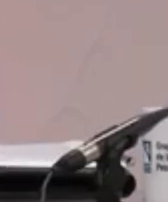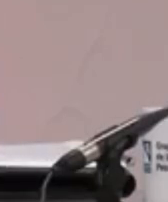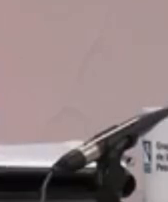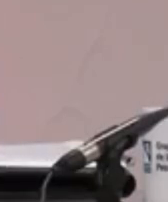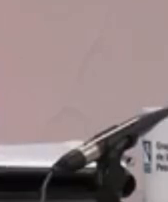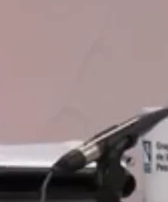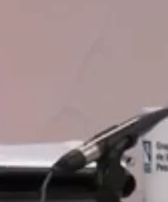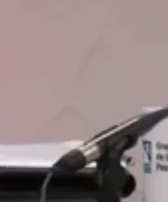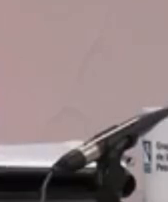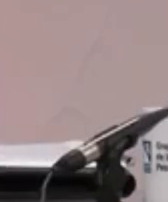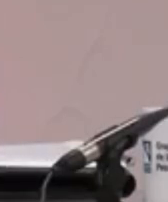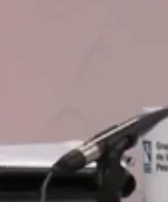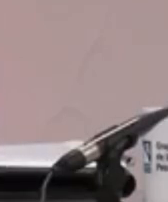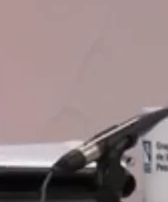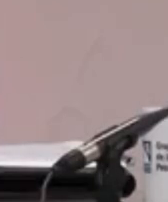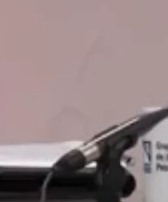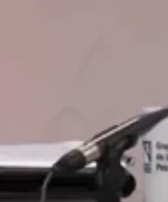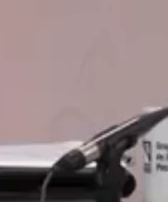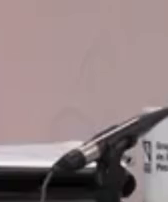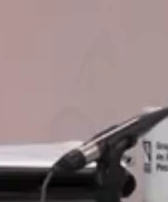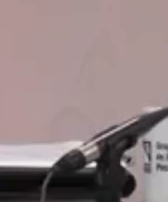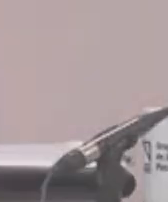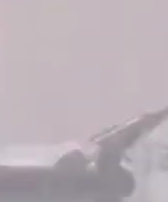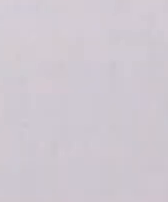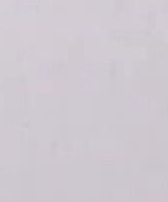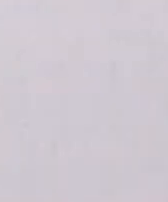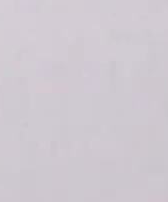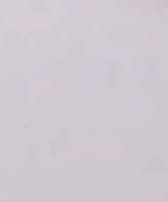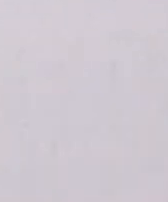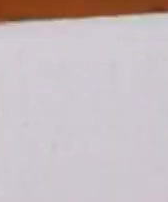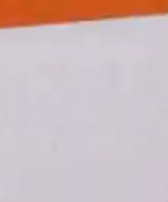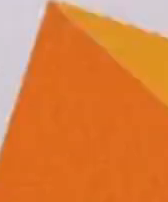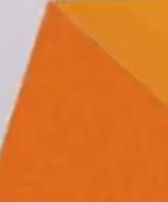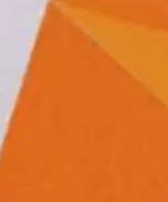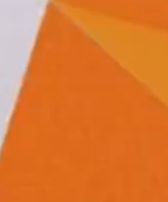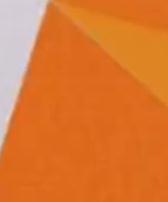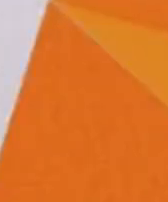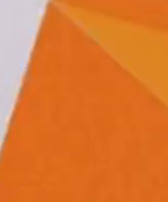siendo el principal acusado de estos hechos.